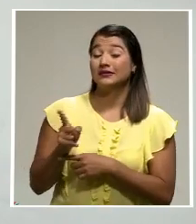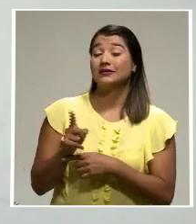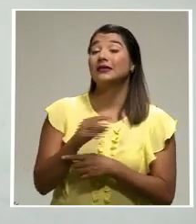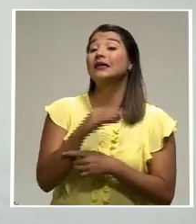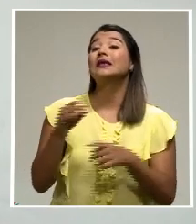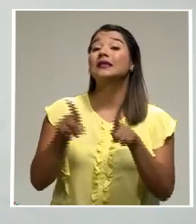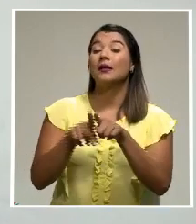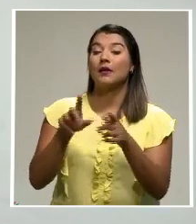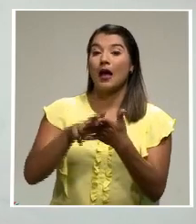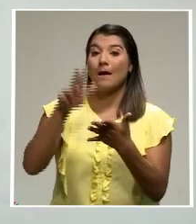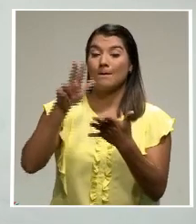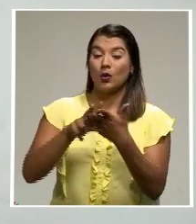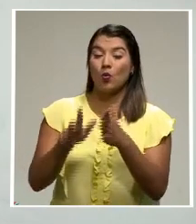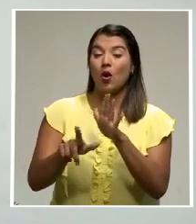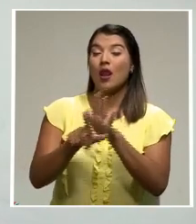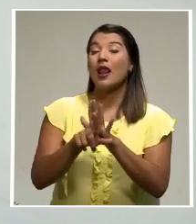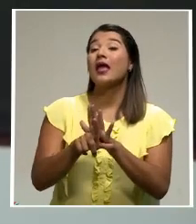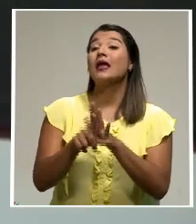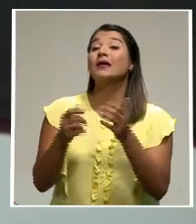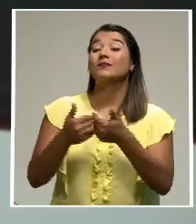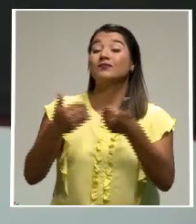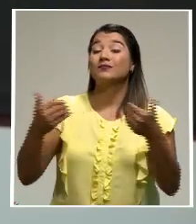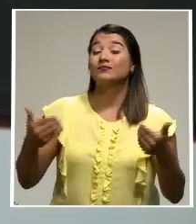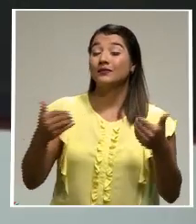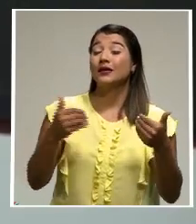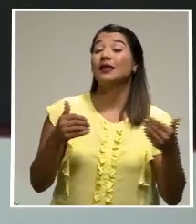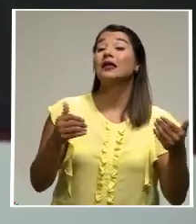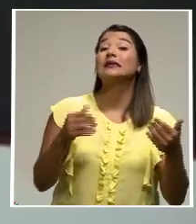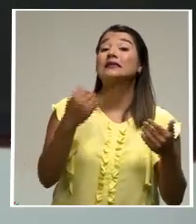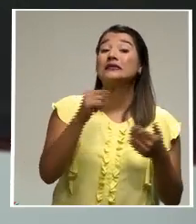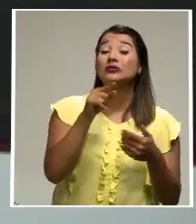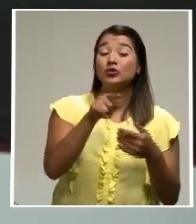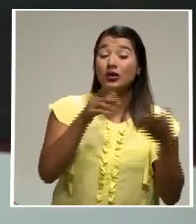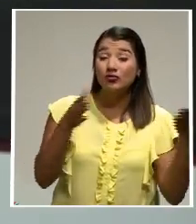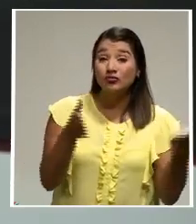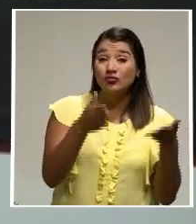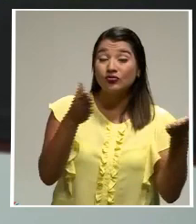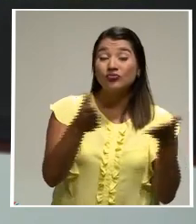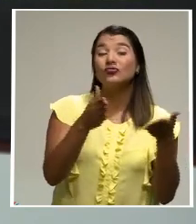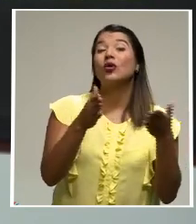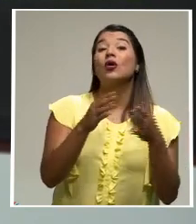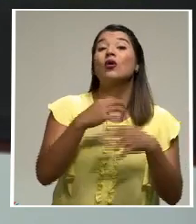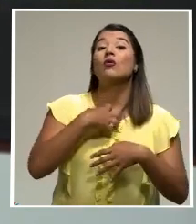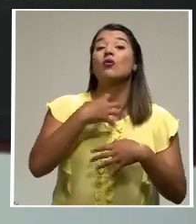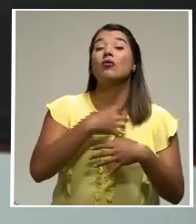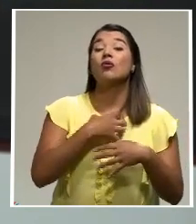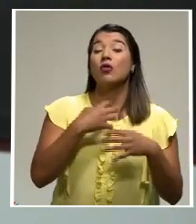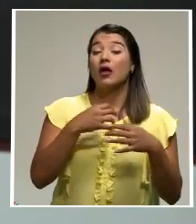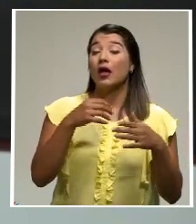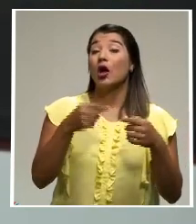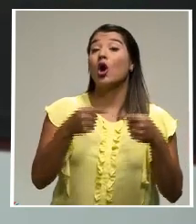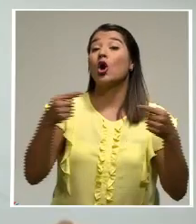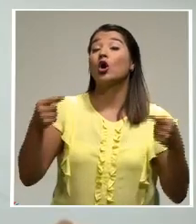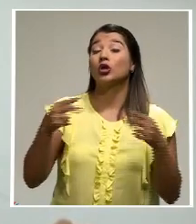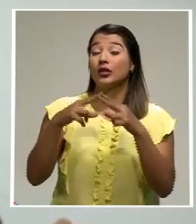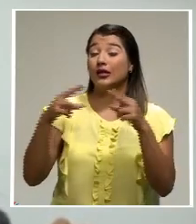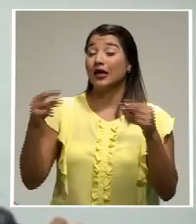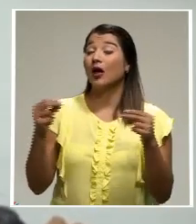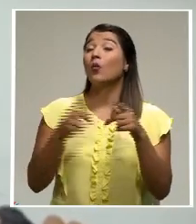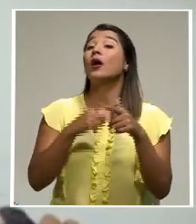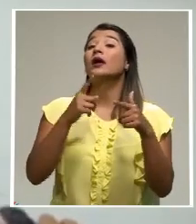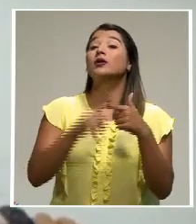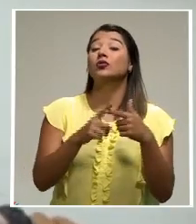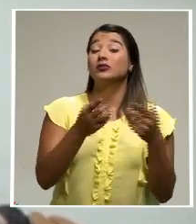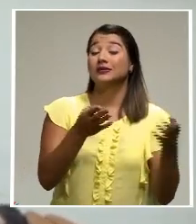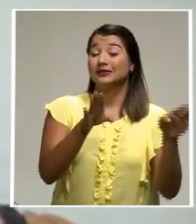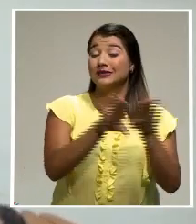aparta de las elecciones de 2021 a quienes promueven las sanciones extranjeras contra Nicaragua, en clara alusión a la oposición, que acusa